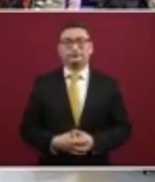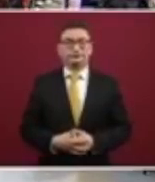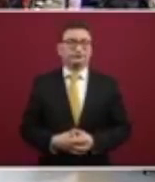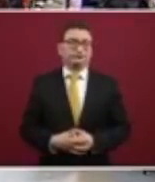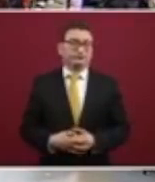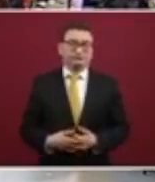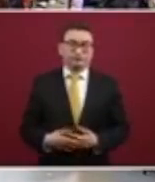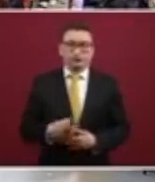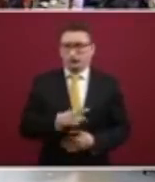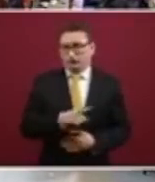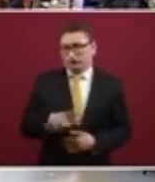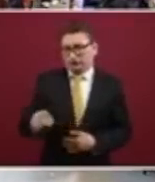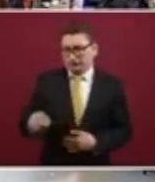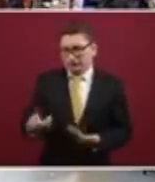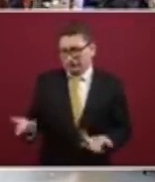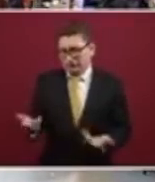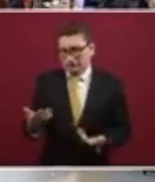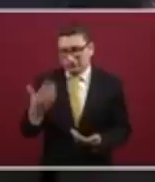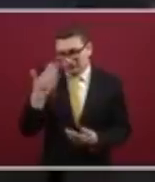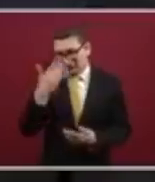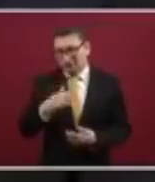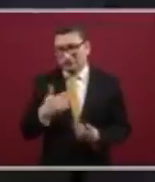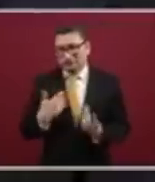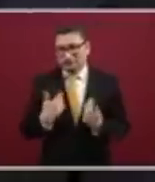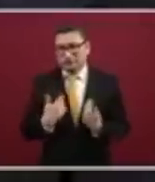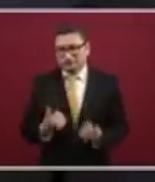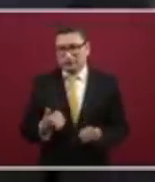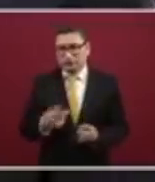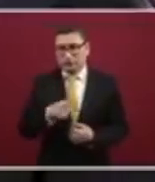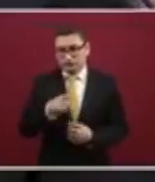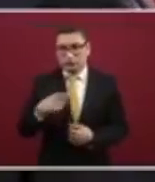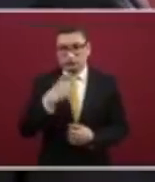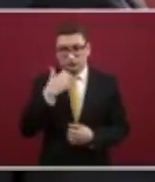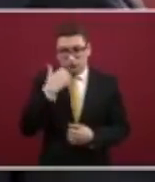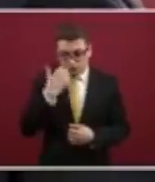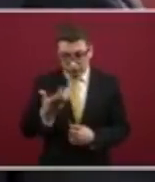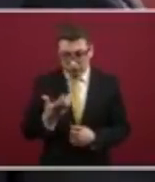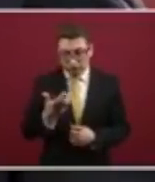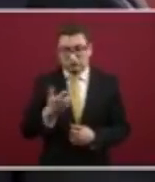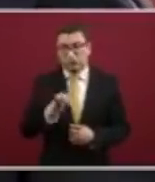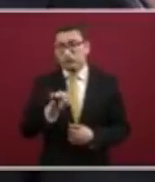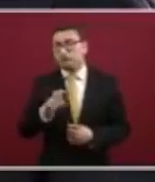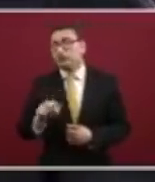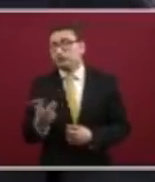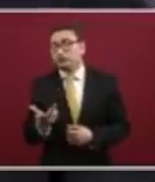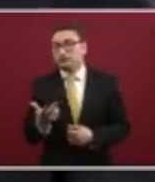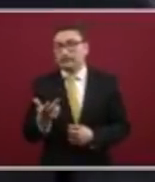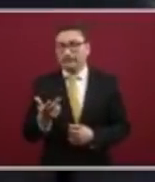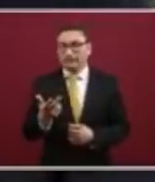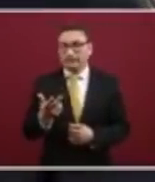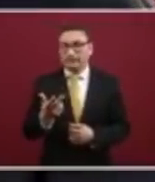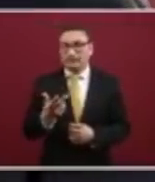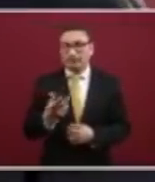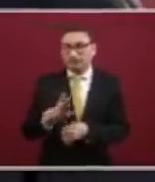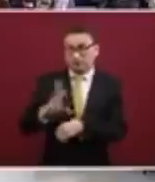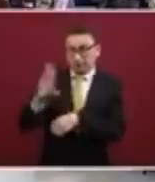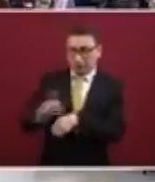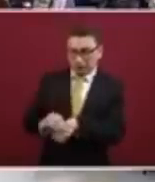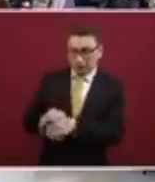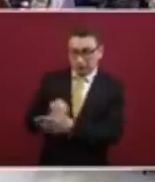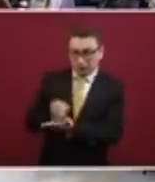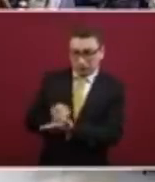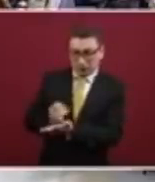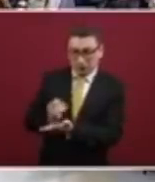entonces ustedes están a favor o están en contra de que ya no se condone